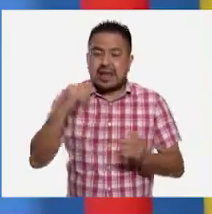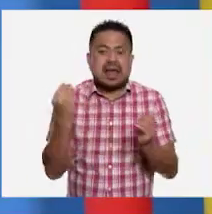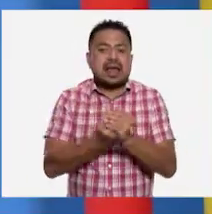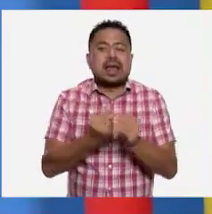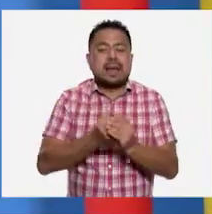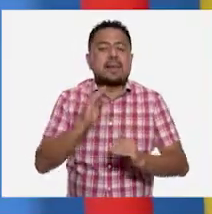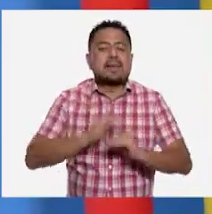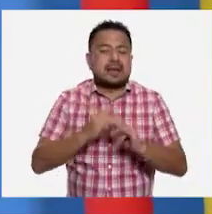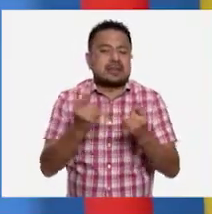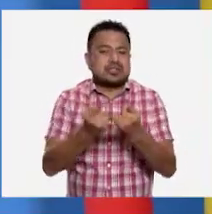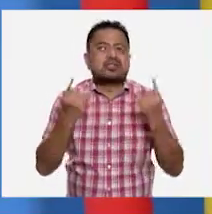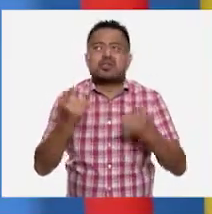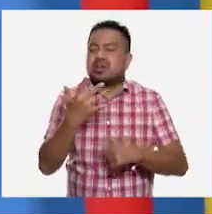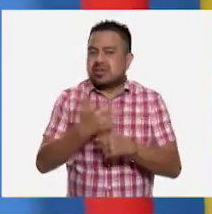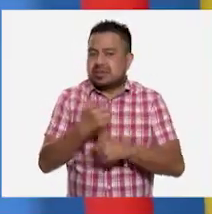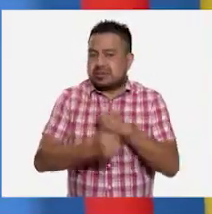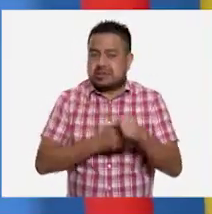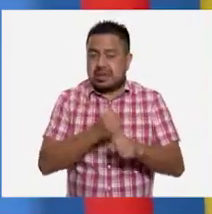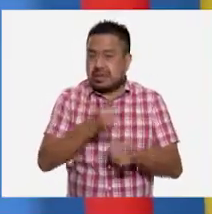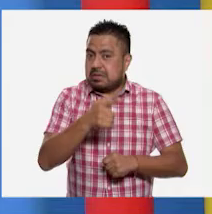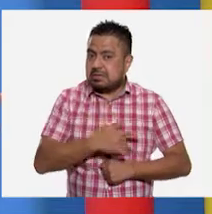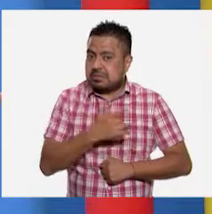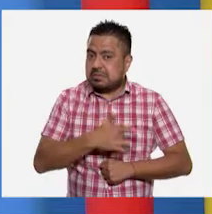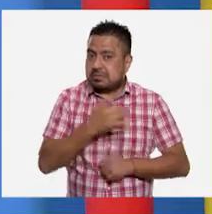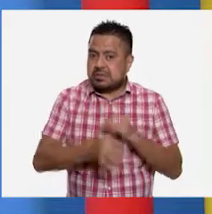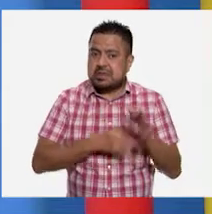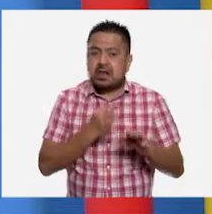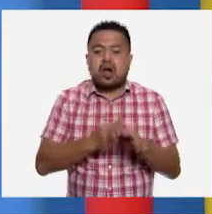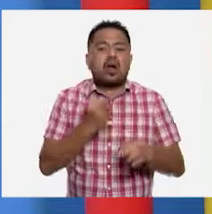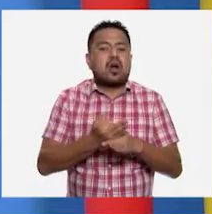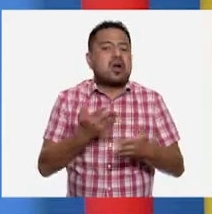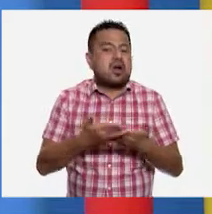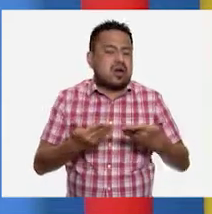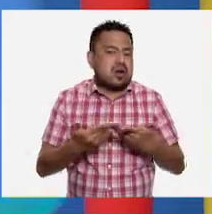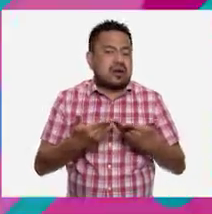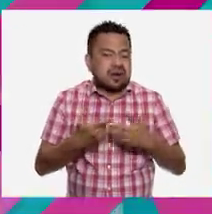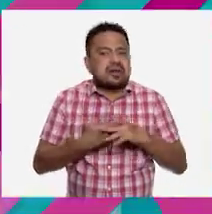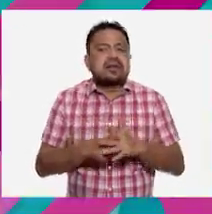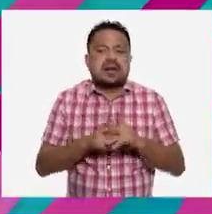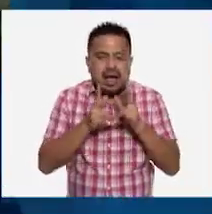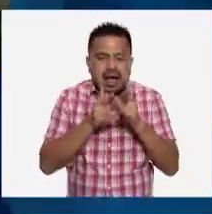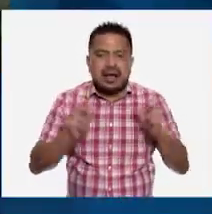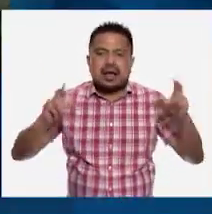de Historia de Quinto Grado. Si ya están listos, vamos con Ajo Listo y comenzamos.